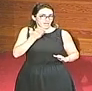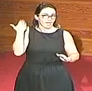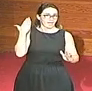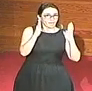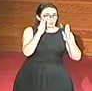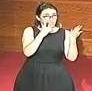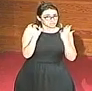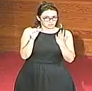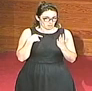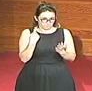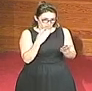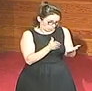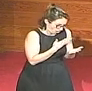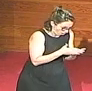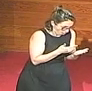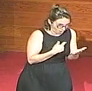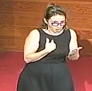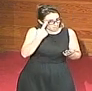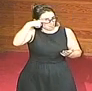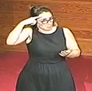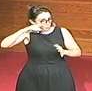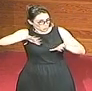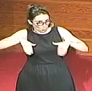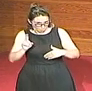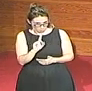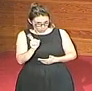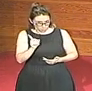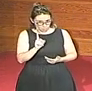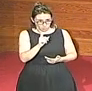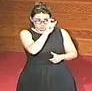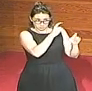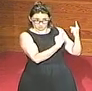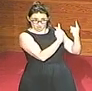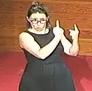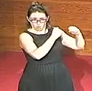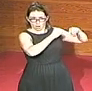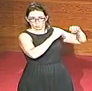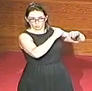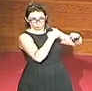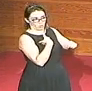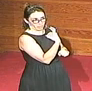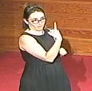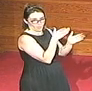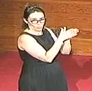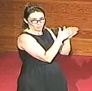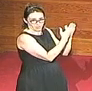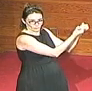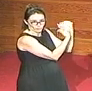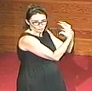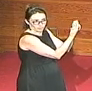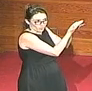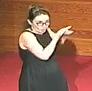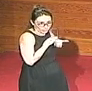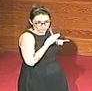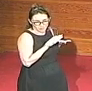sentar cátedra ante adultos que me superan en edad y que tienen más contexto? Necesito compañeros y compañeras que me vayan a nutrir